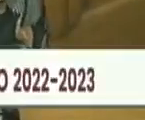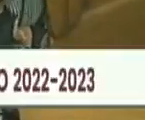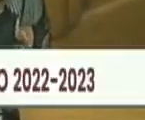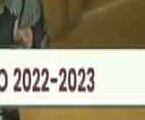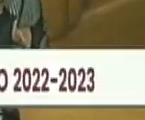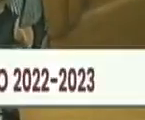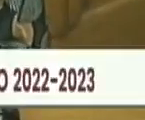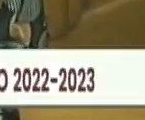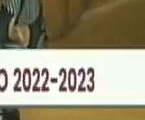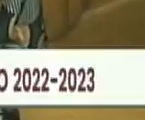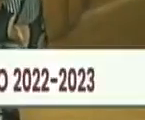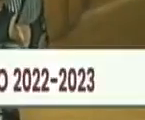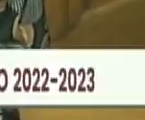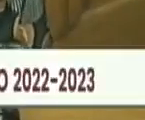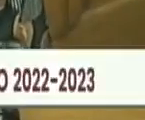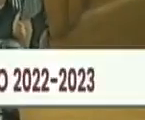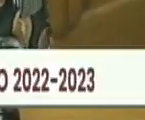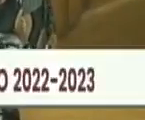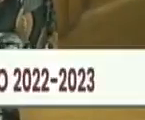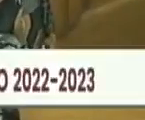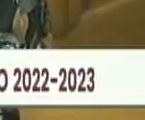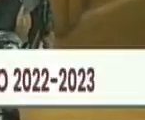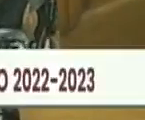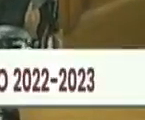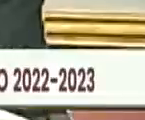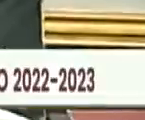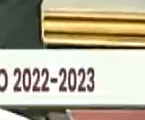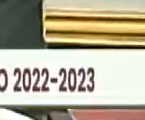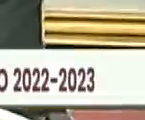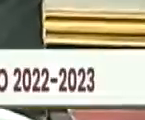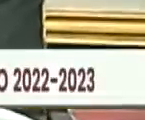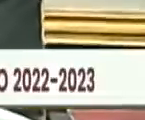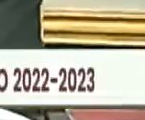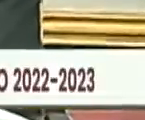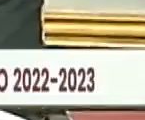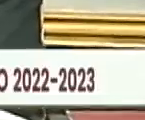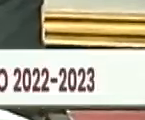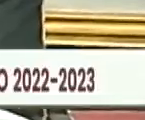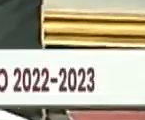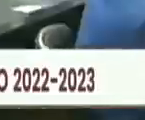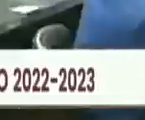Un saludo fraternal para todas y todos ustedes.